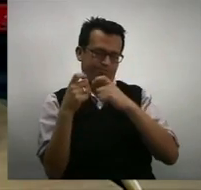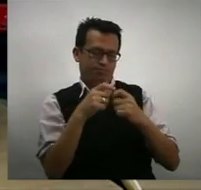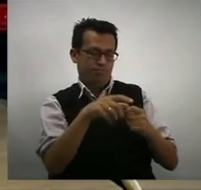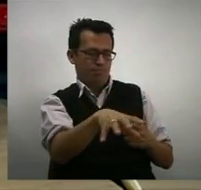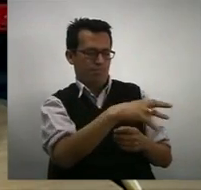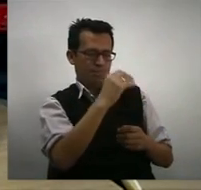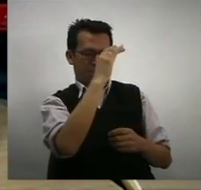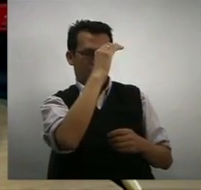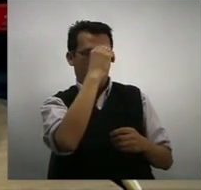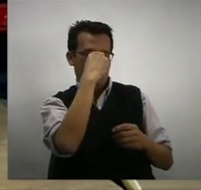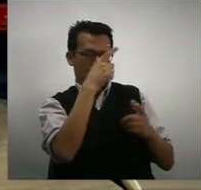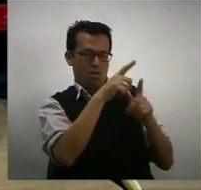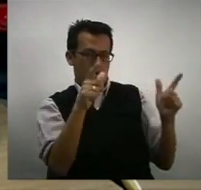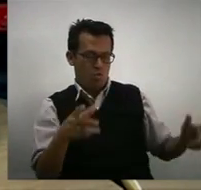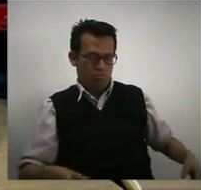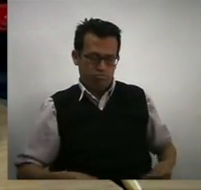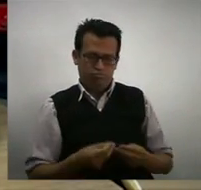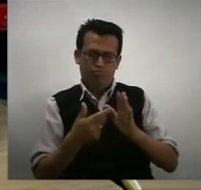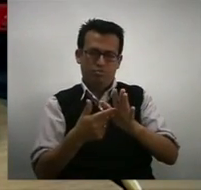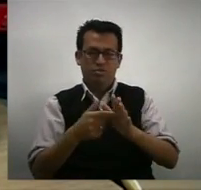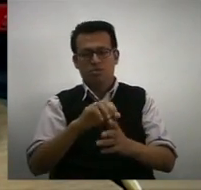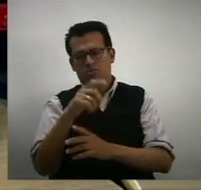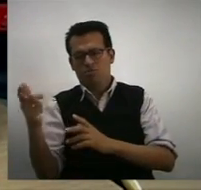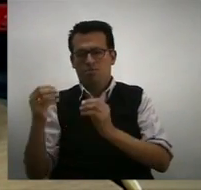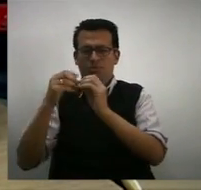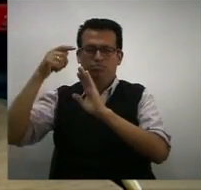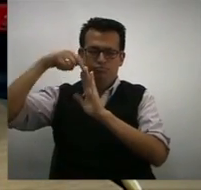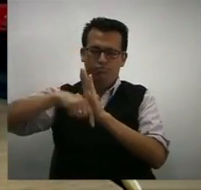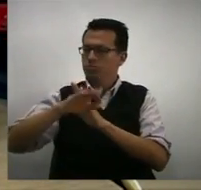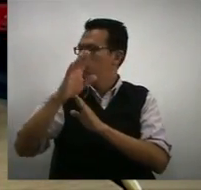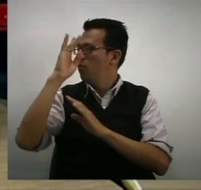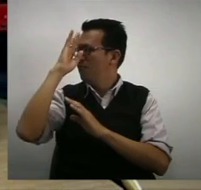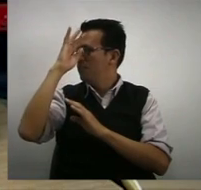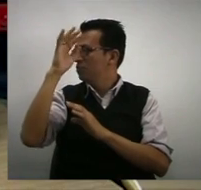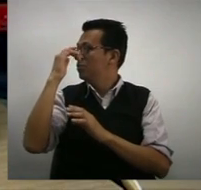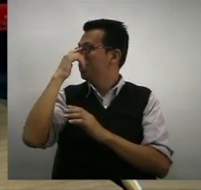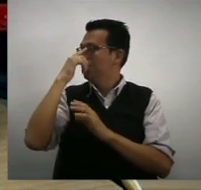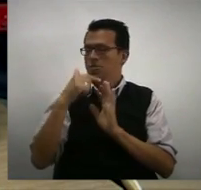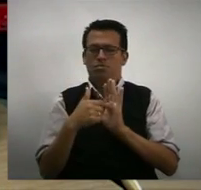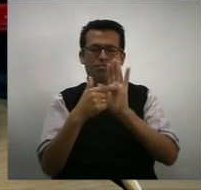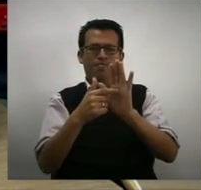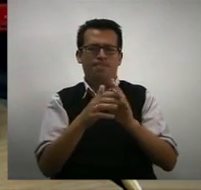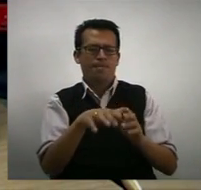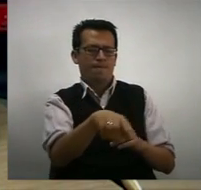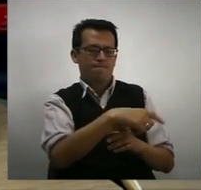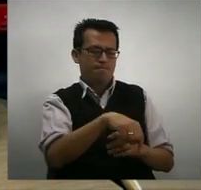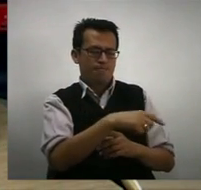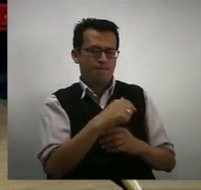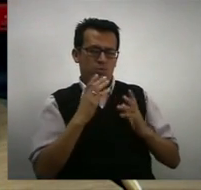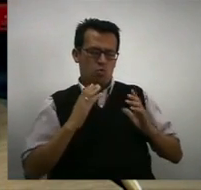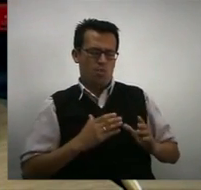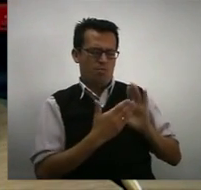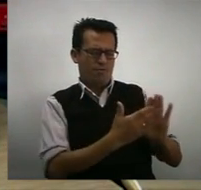más agradable. Posteriormente sí vamos a ver un texto mucho más filosófico. Bueno, la primera parte se llama Confesiones de un cuerpo frente al espejo.